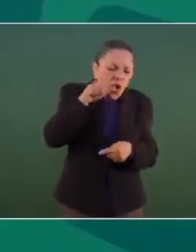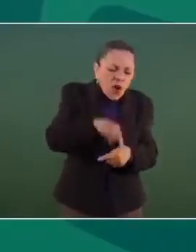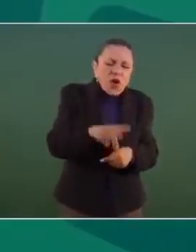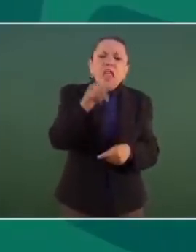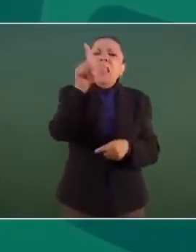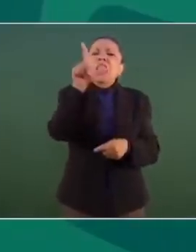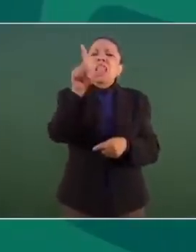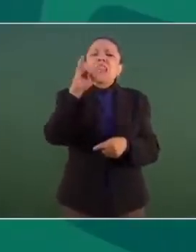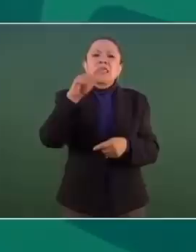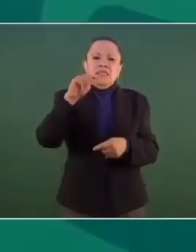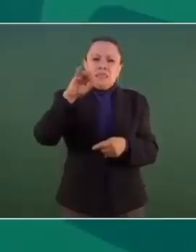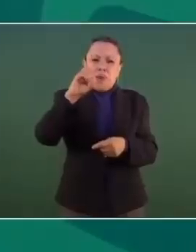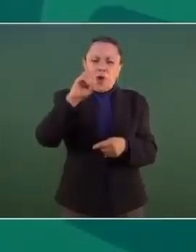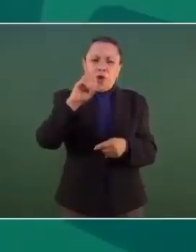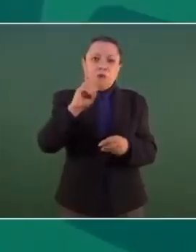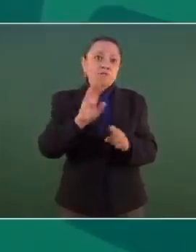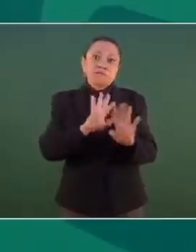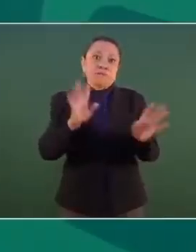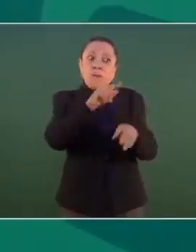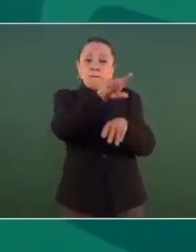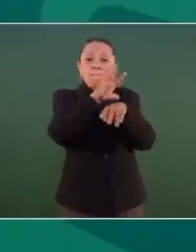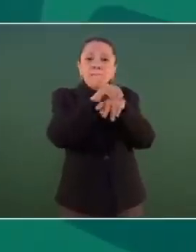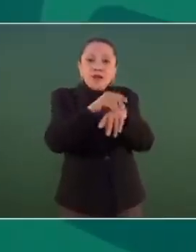aplica en ese caso.